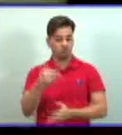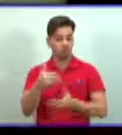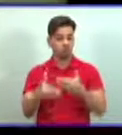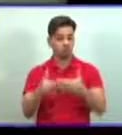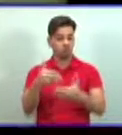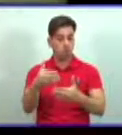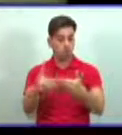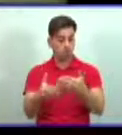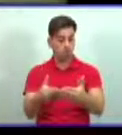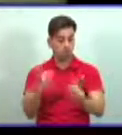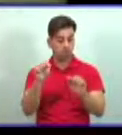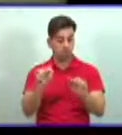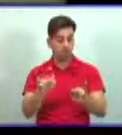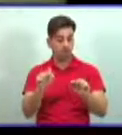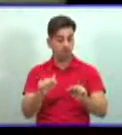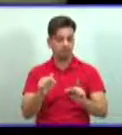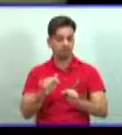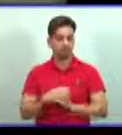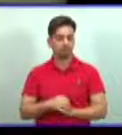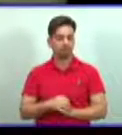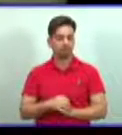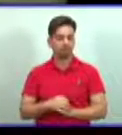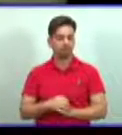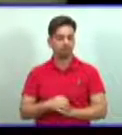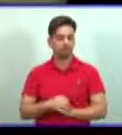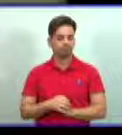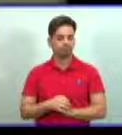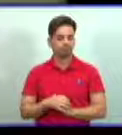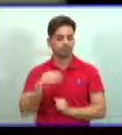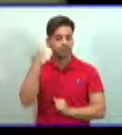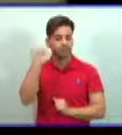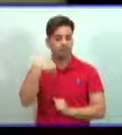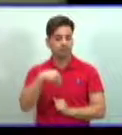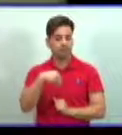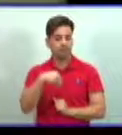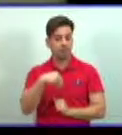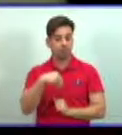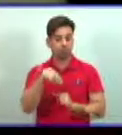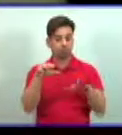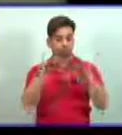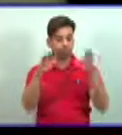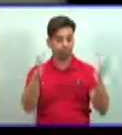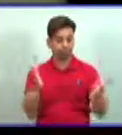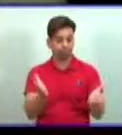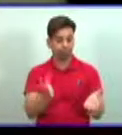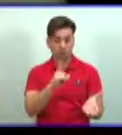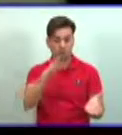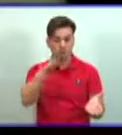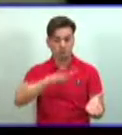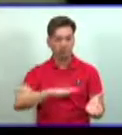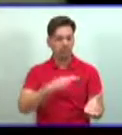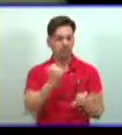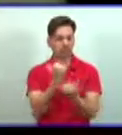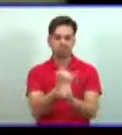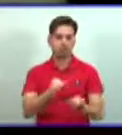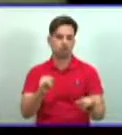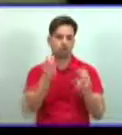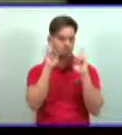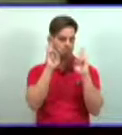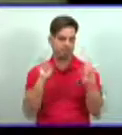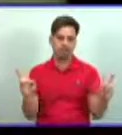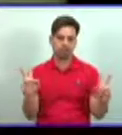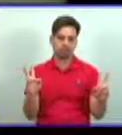encontramos como la capa de ozono, nos damos cuenta que sin ella no sería posible la vida. Y por eso se